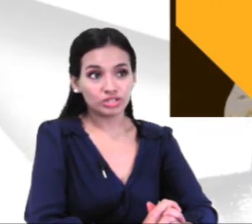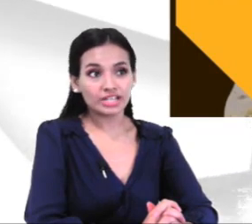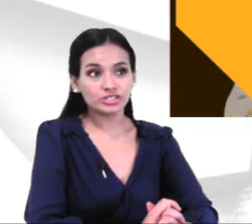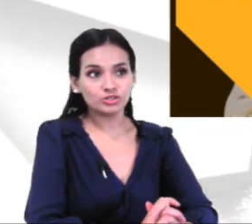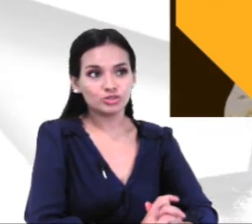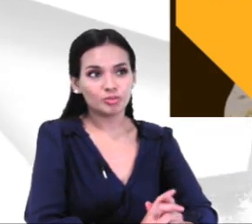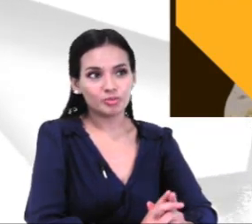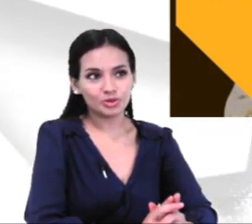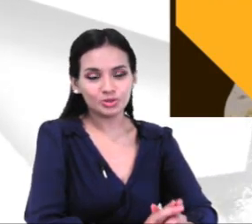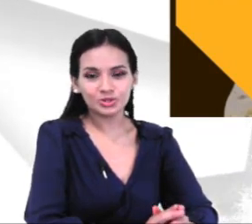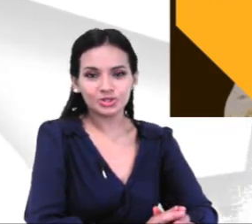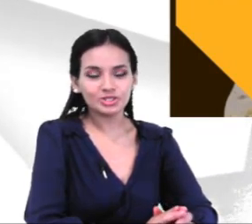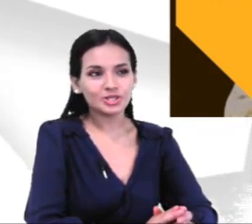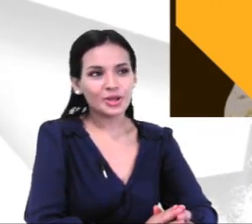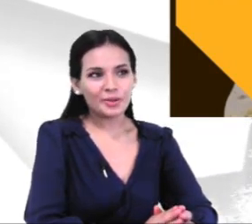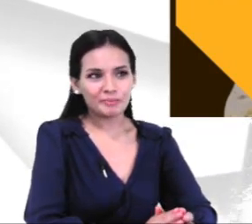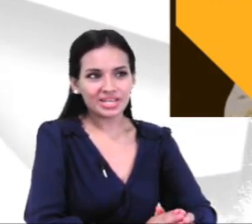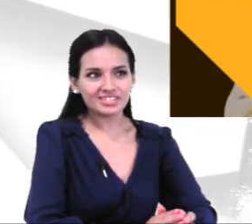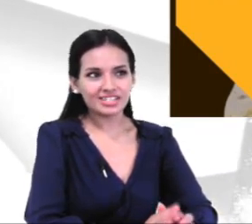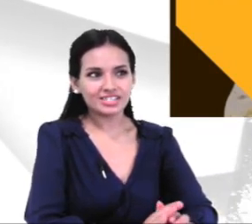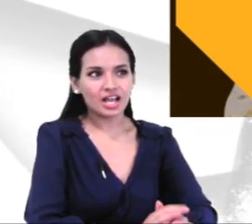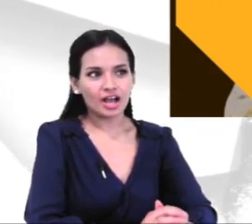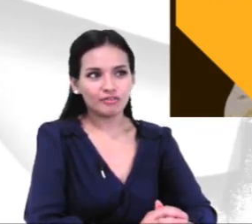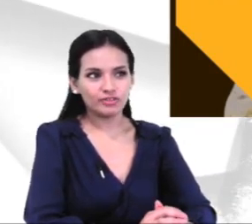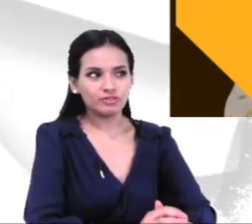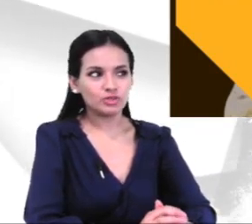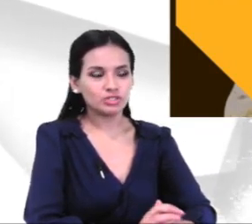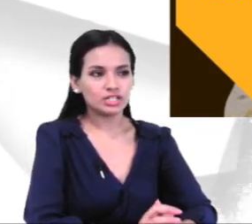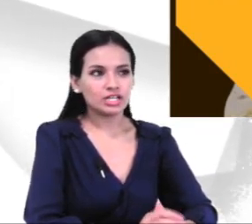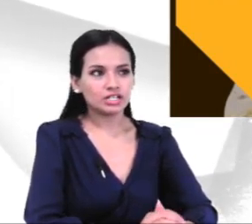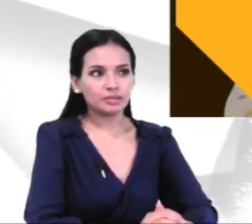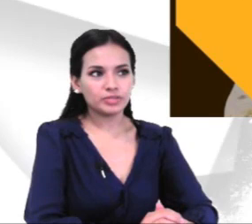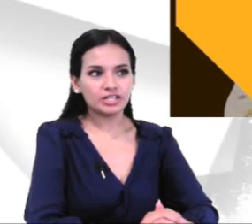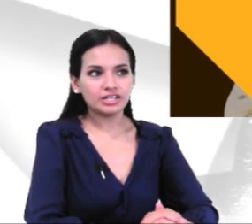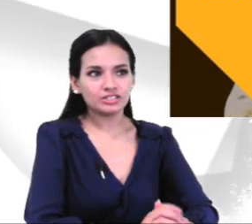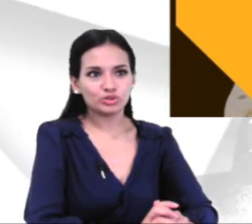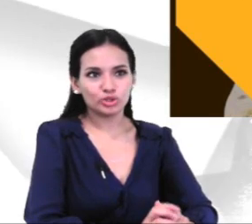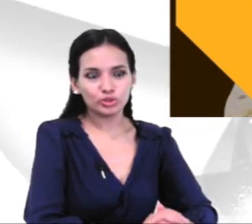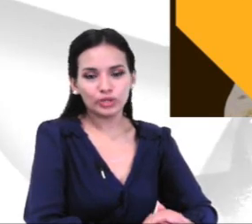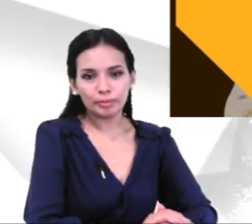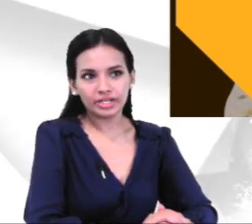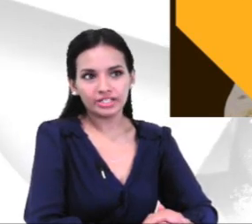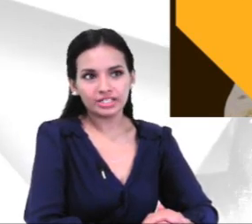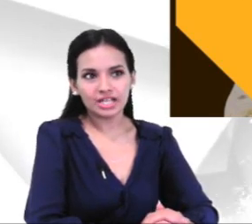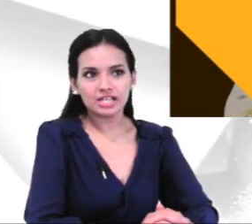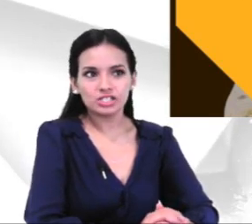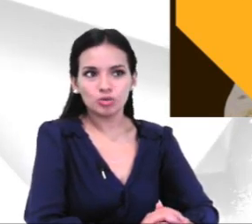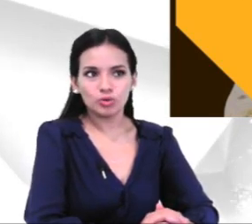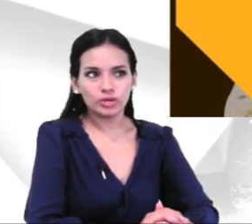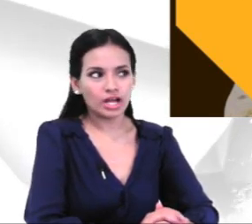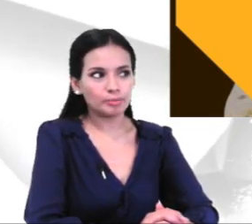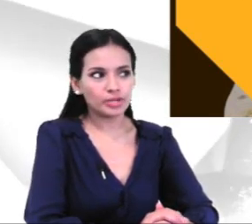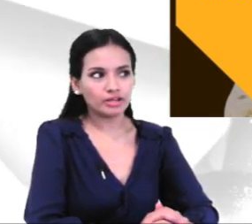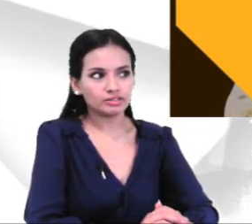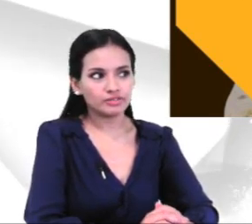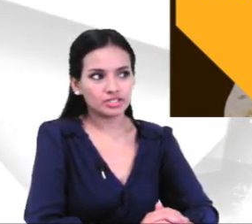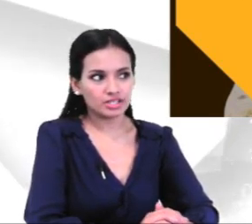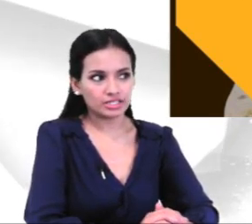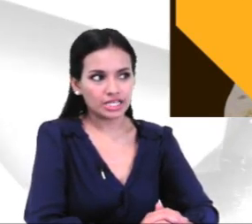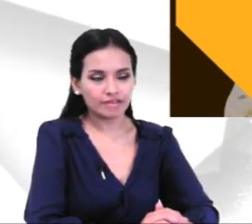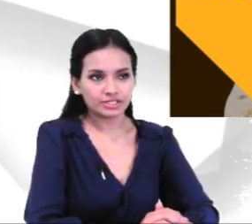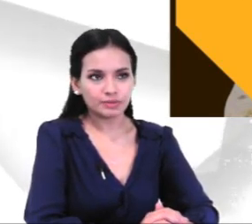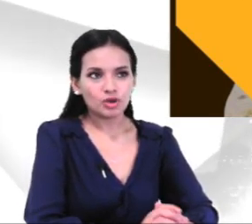crustáceos moluscos peces anfibios reptiles tortugas marinas así como una amplia